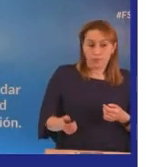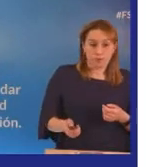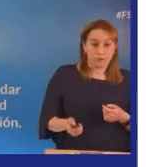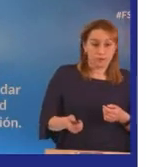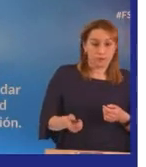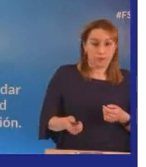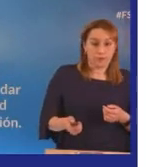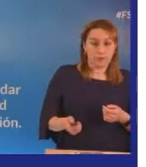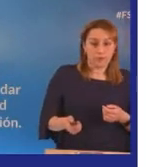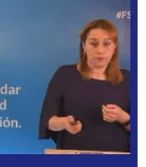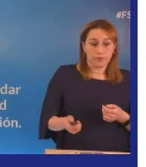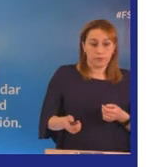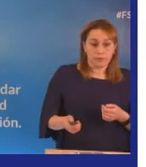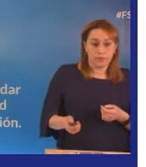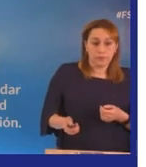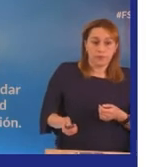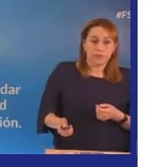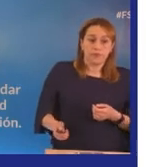equilibrio.